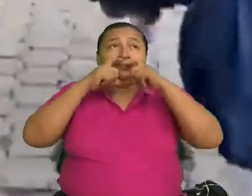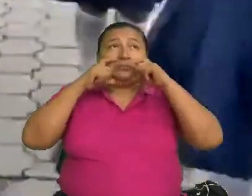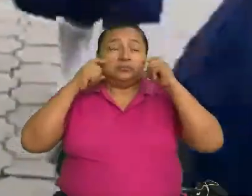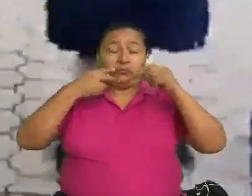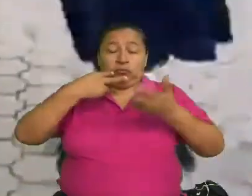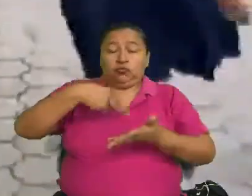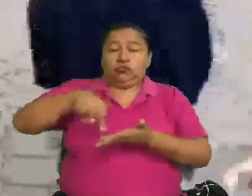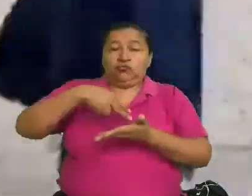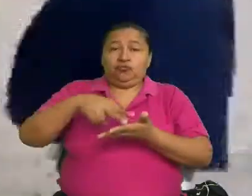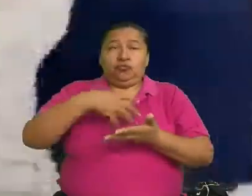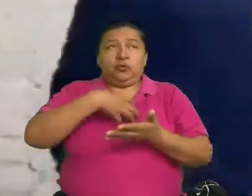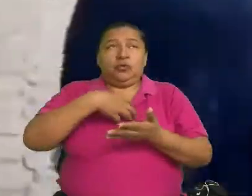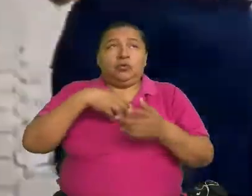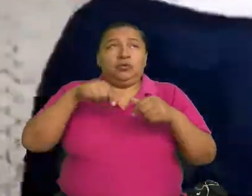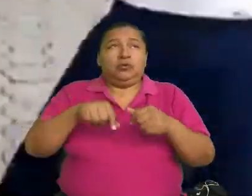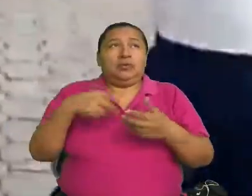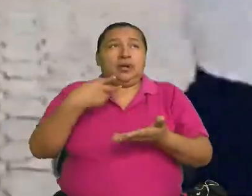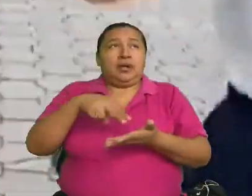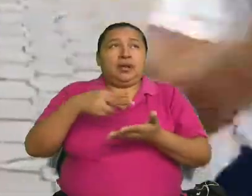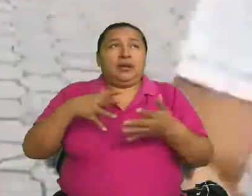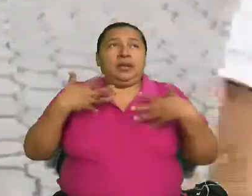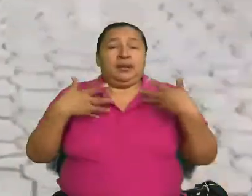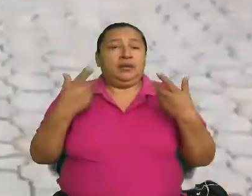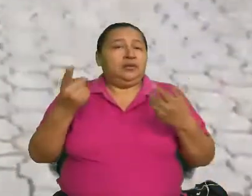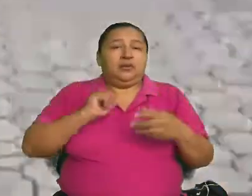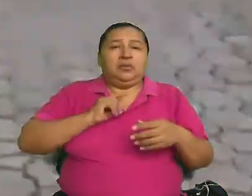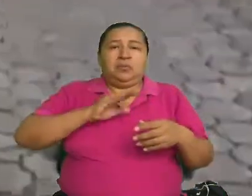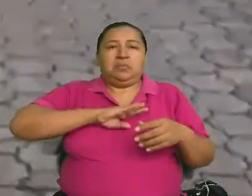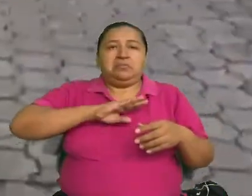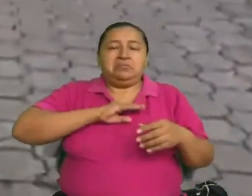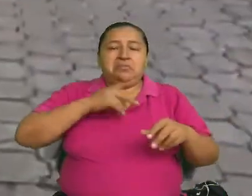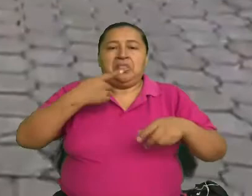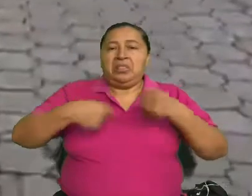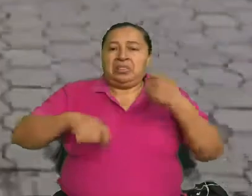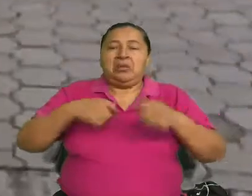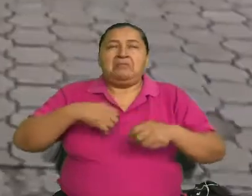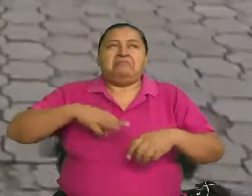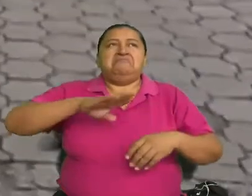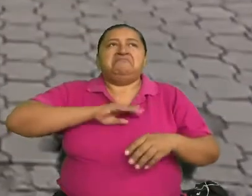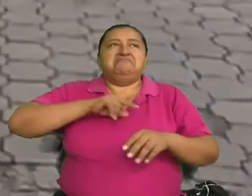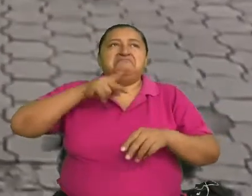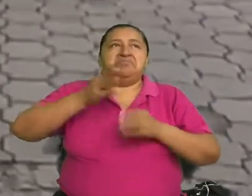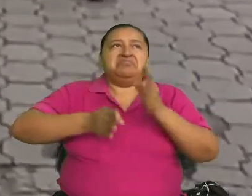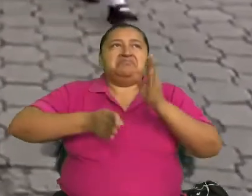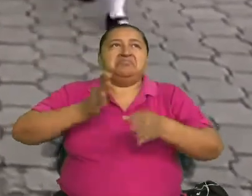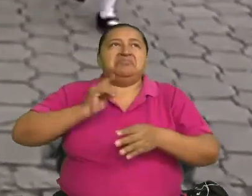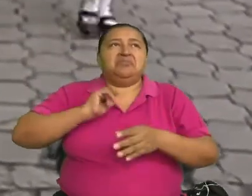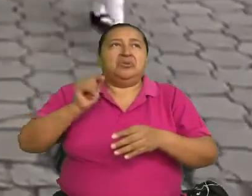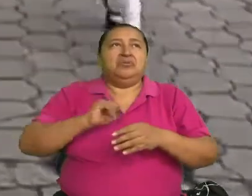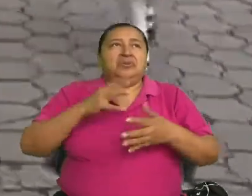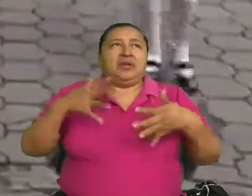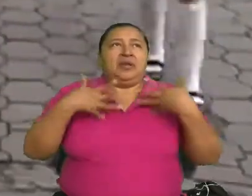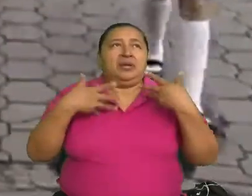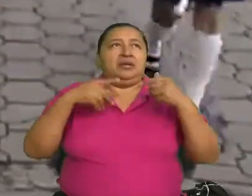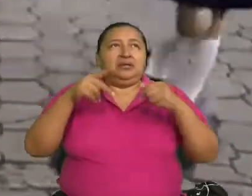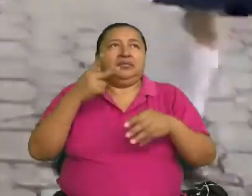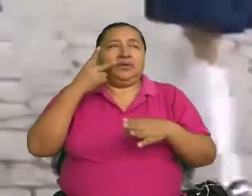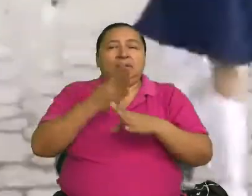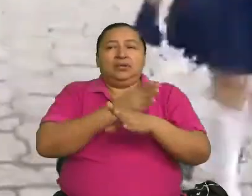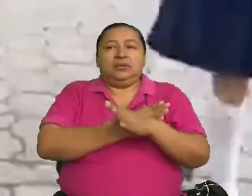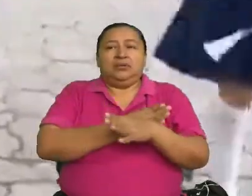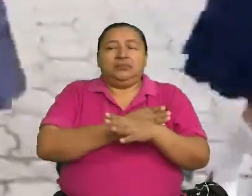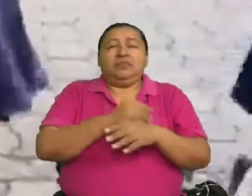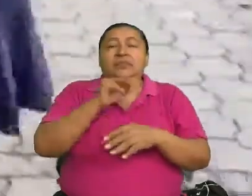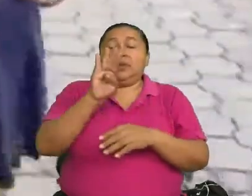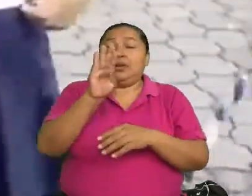ritmo, a ver, alegre. Ya no son las marchas marciales. Mira aquí, alegre. Es que antes, y antes se llamaban bandas